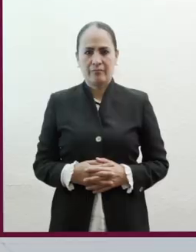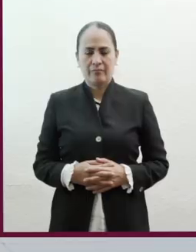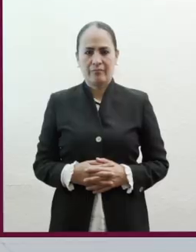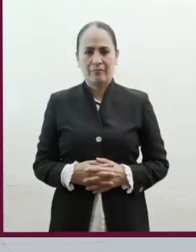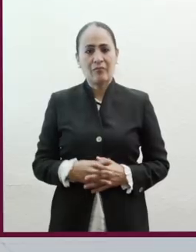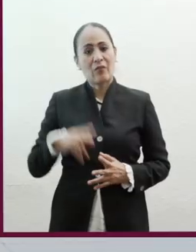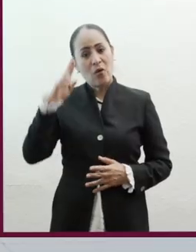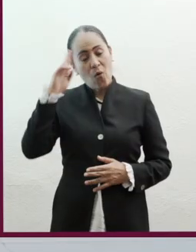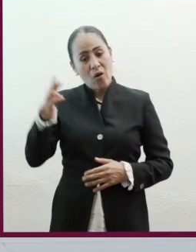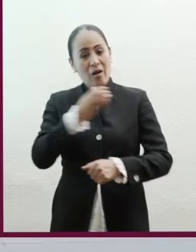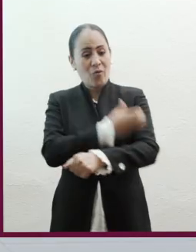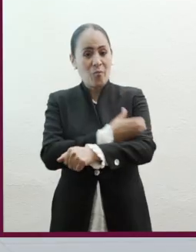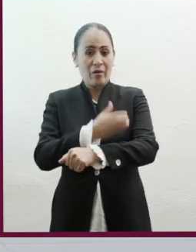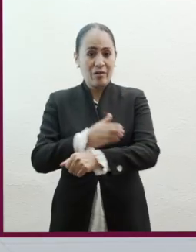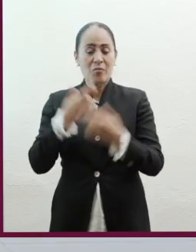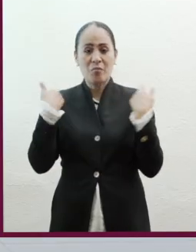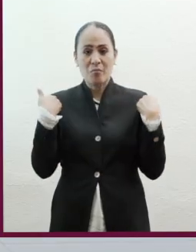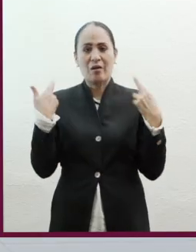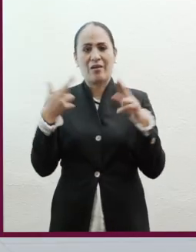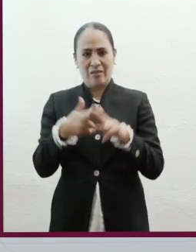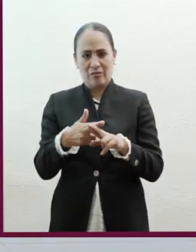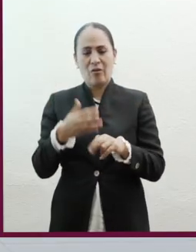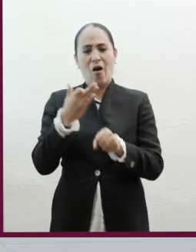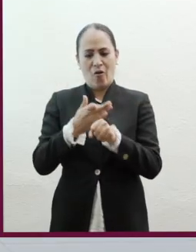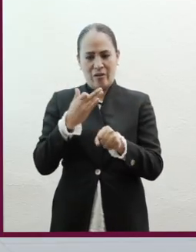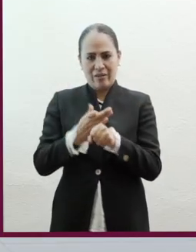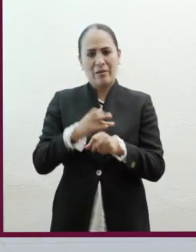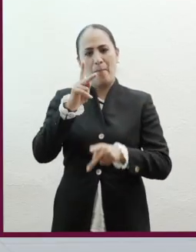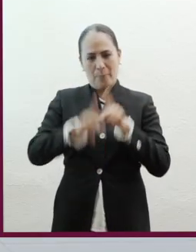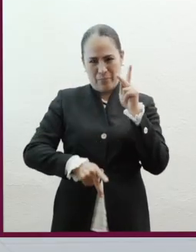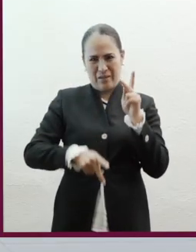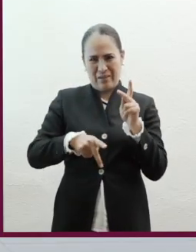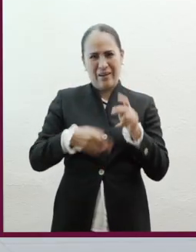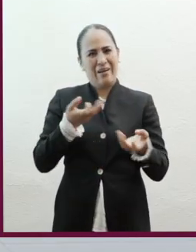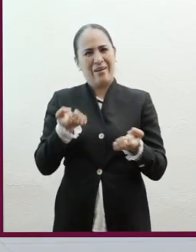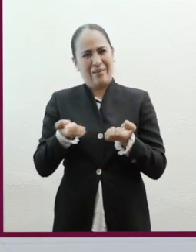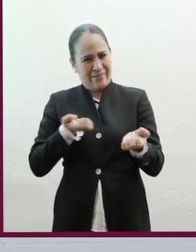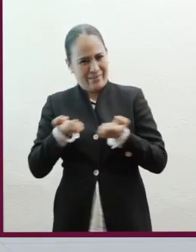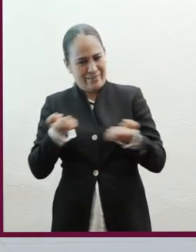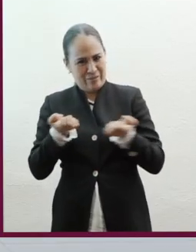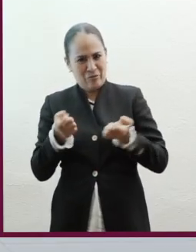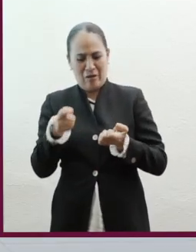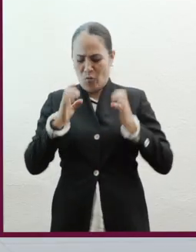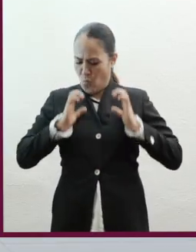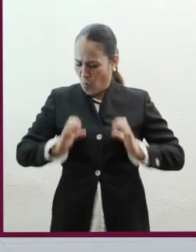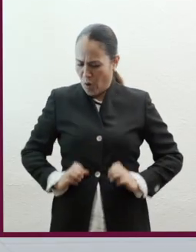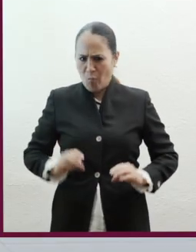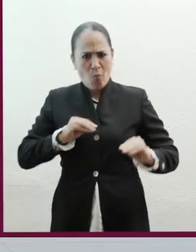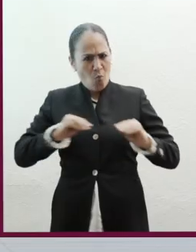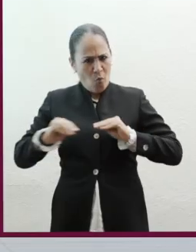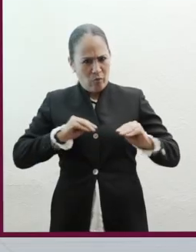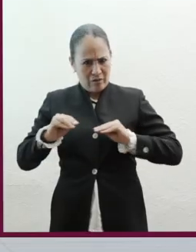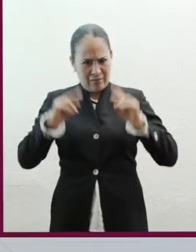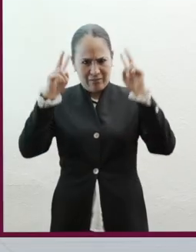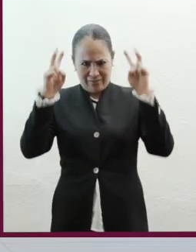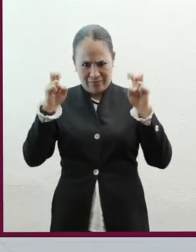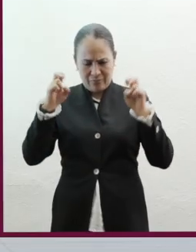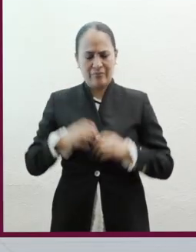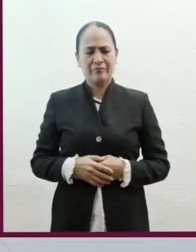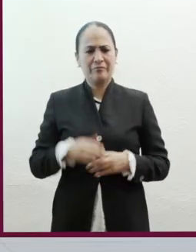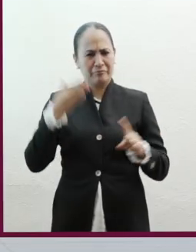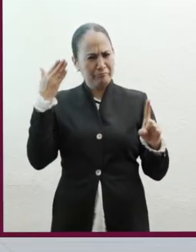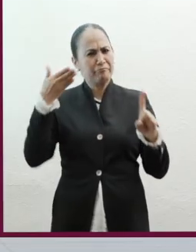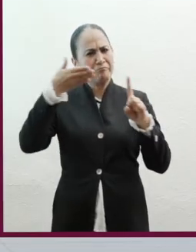tal, compañero maestro? Esta pausa activa se denomina movilizando el cuerpo. El objetivo de la misma es que